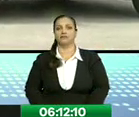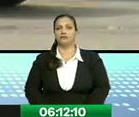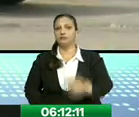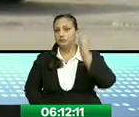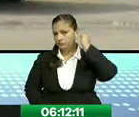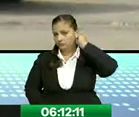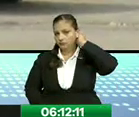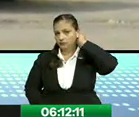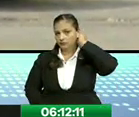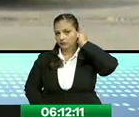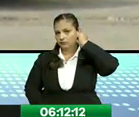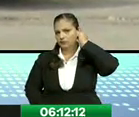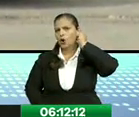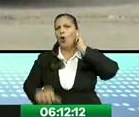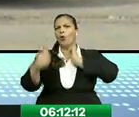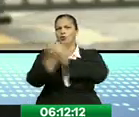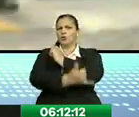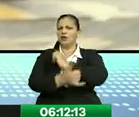desgraciadamente, estamos...